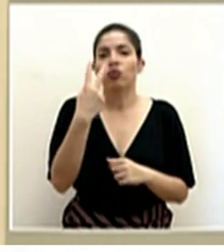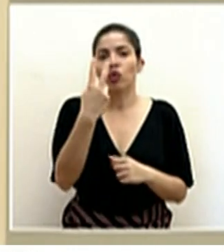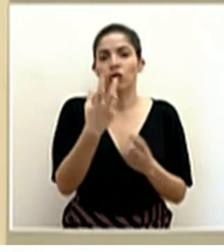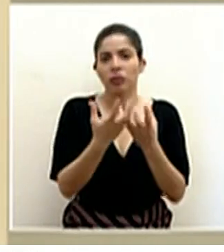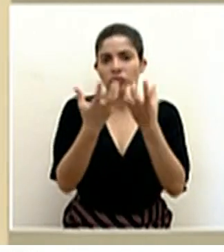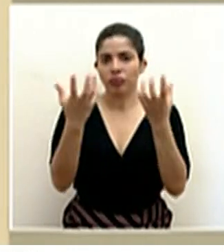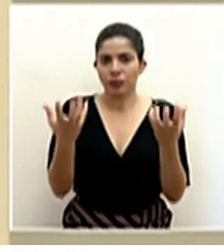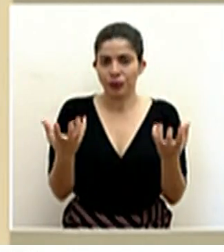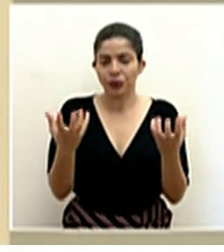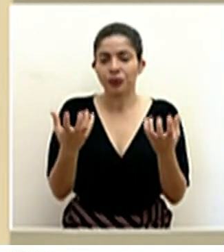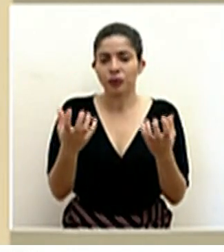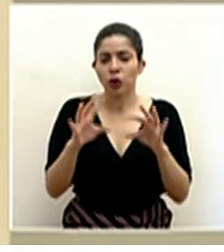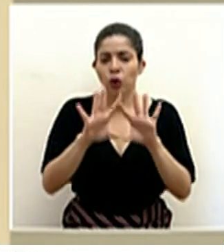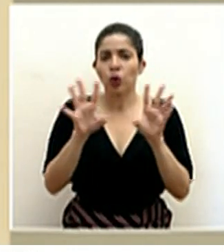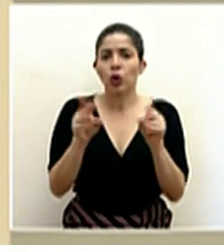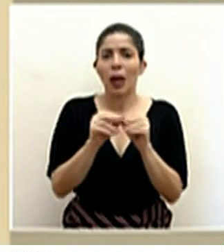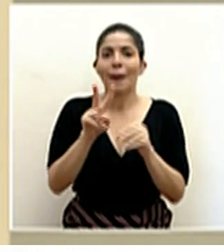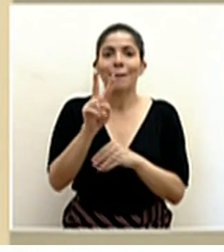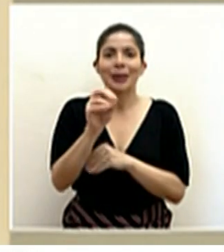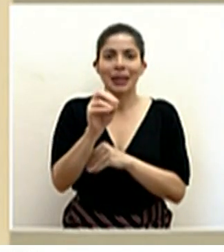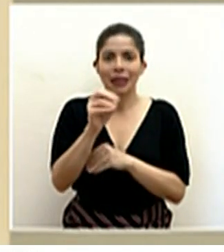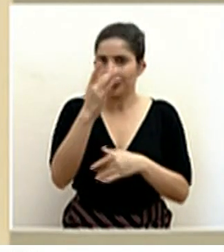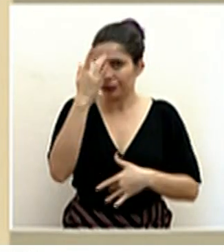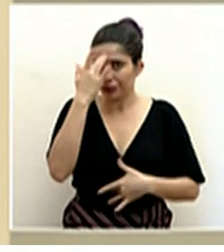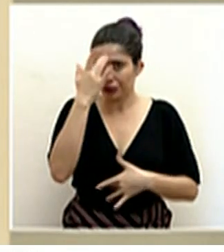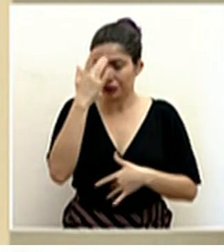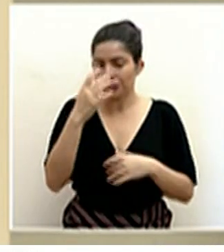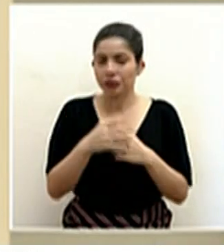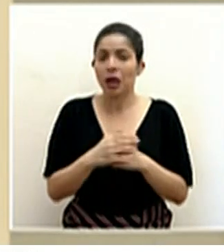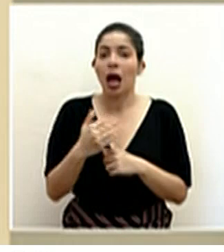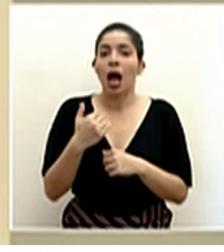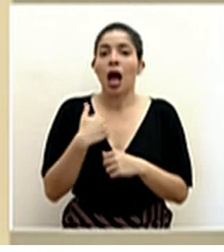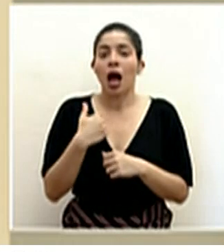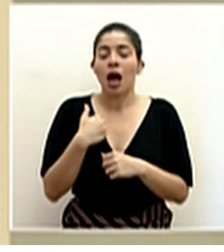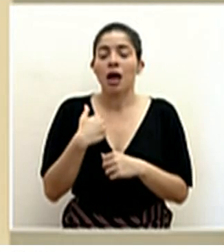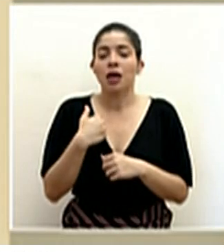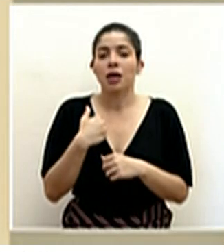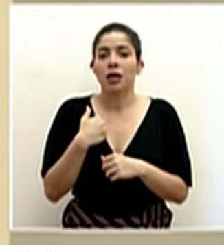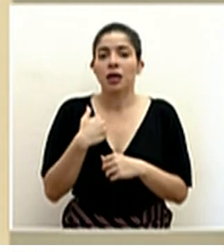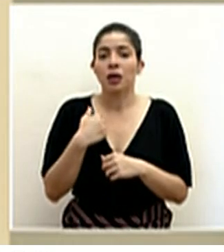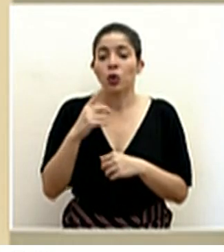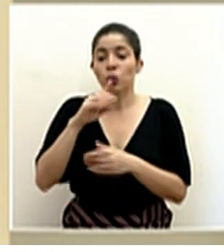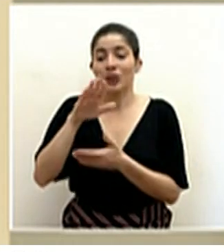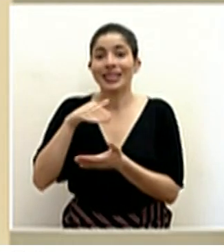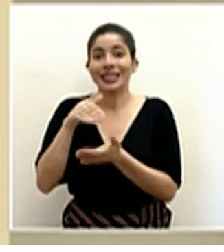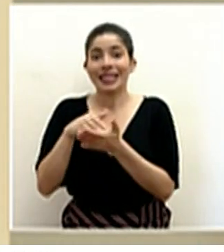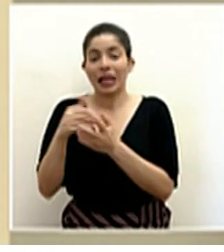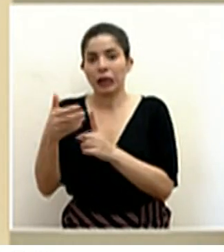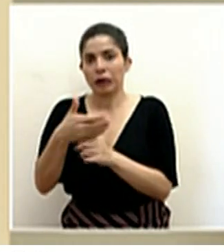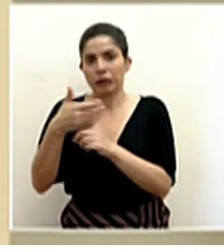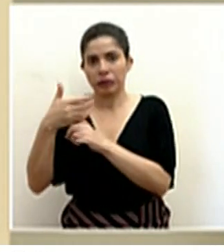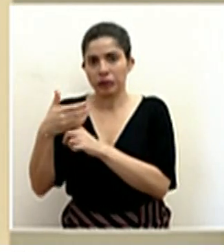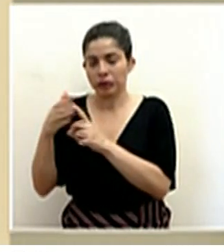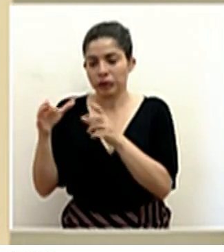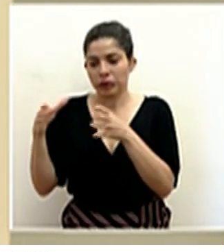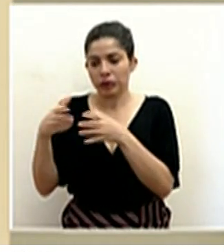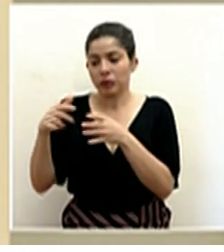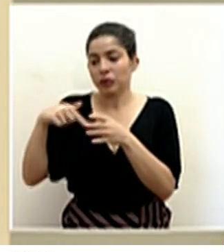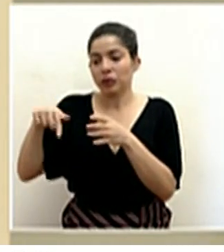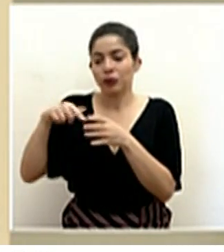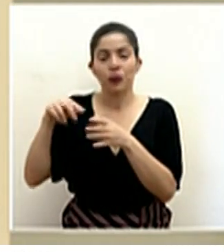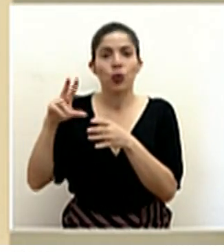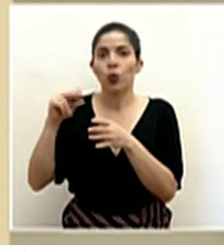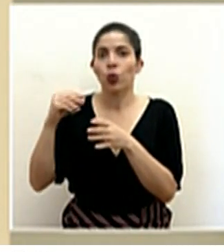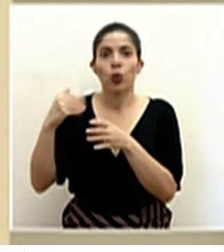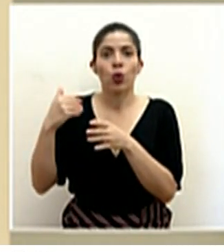clusters, como se indicaba. En total asciende a 20 casos y tenemos en un centro de aislamiento a los que